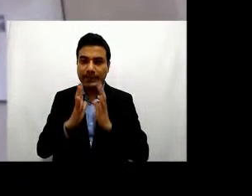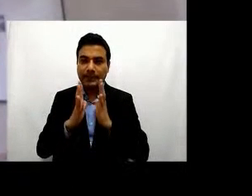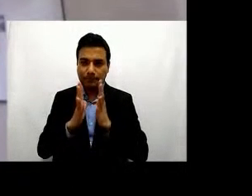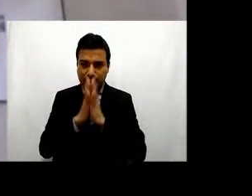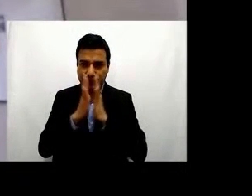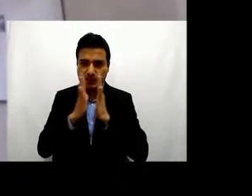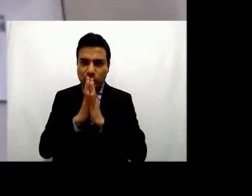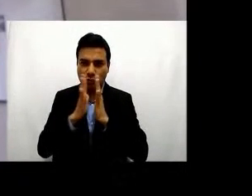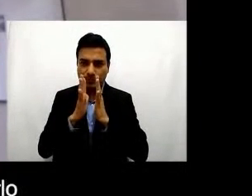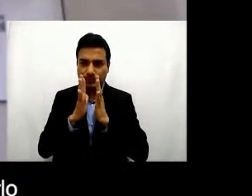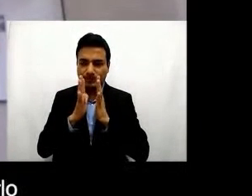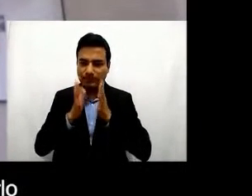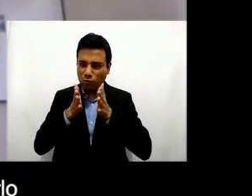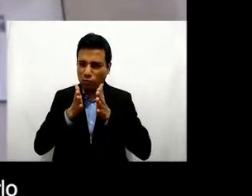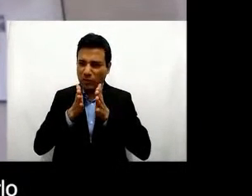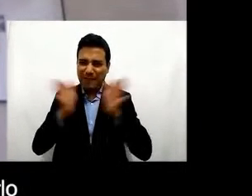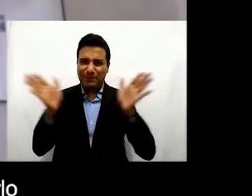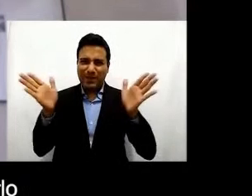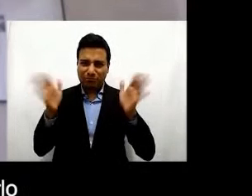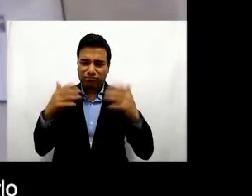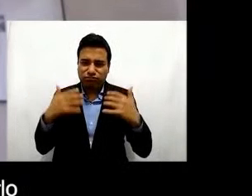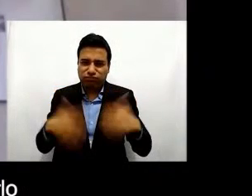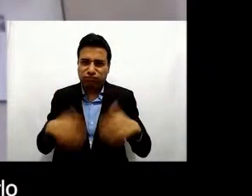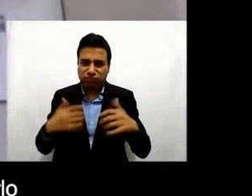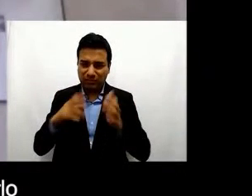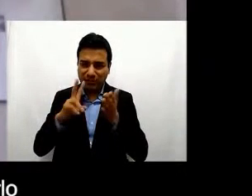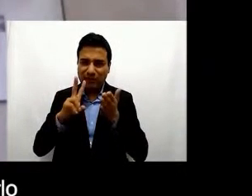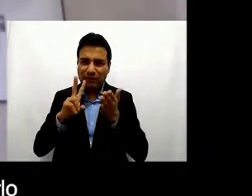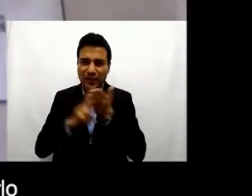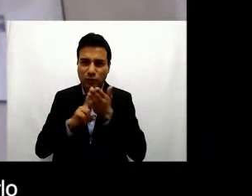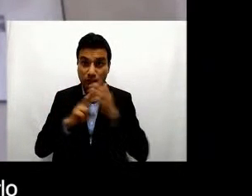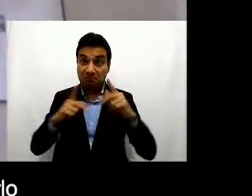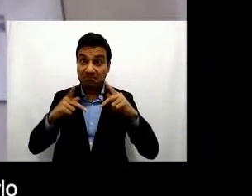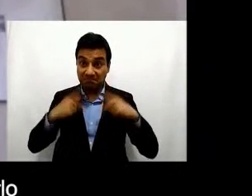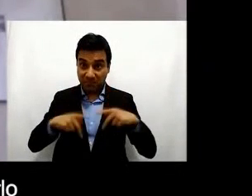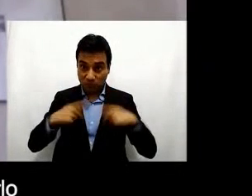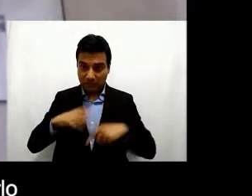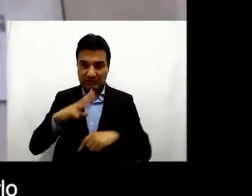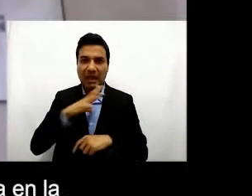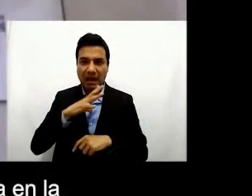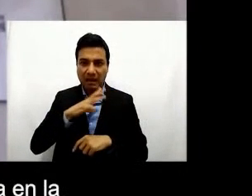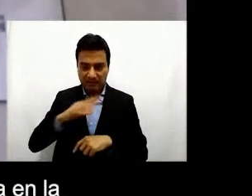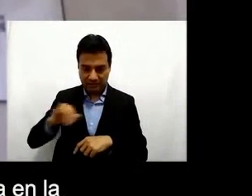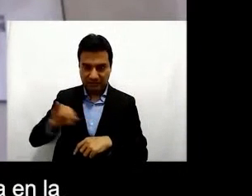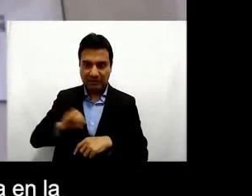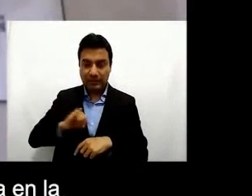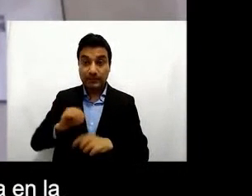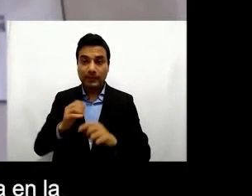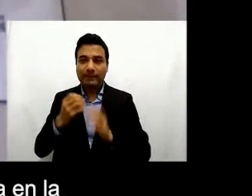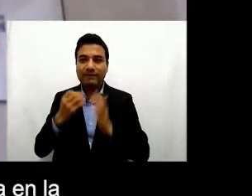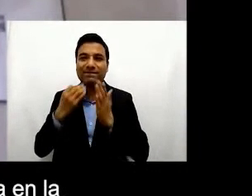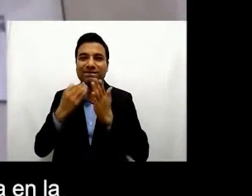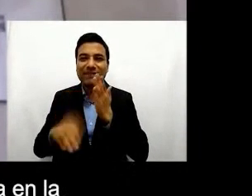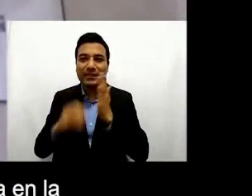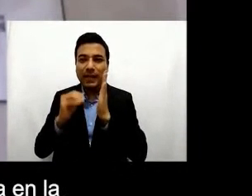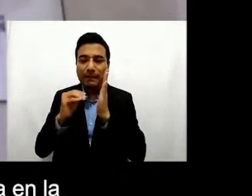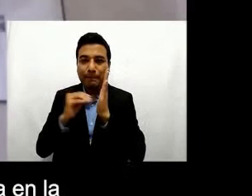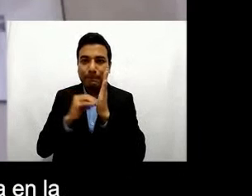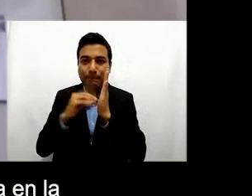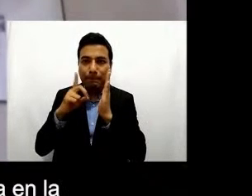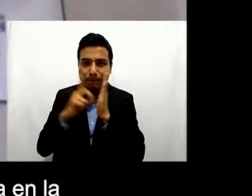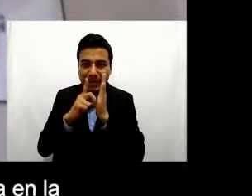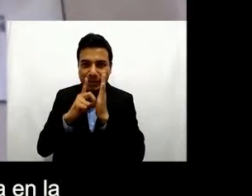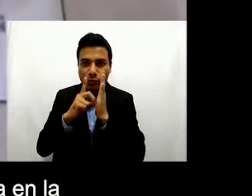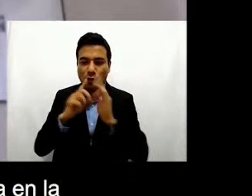amplia y significativa. Y hay un interés, pero las metodologías y las formas de lograrlo no han madurado. No se ha podido lograr